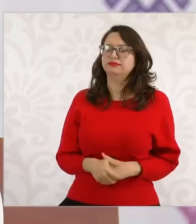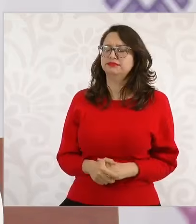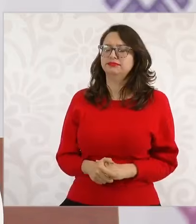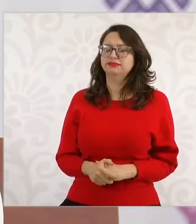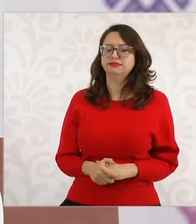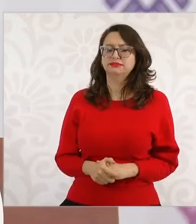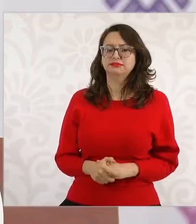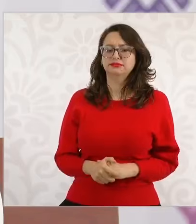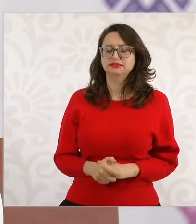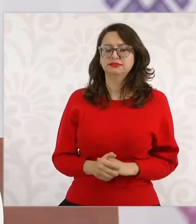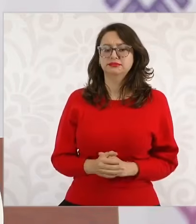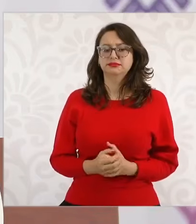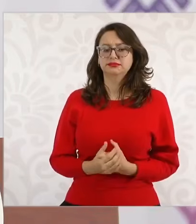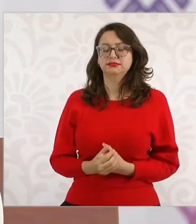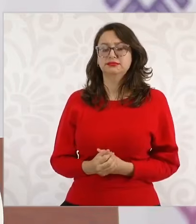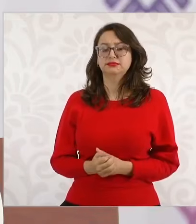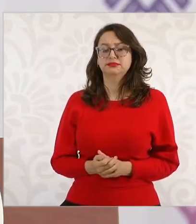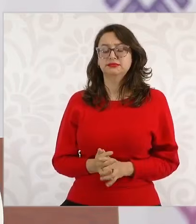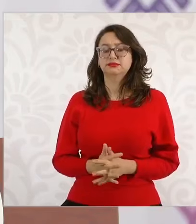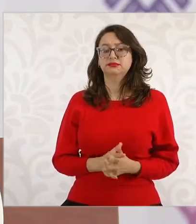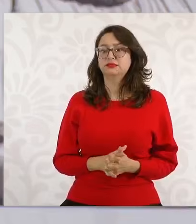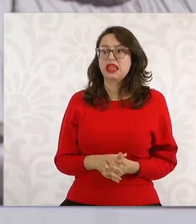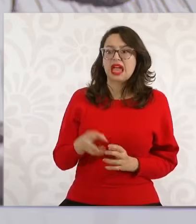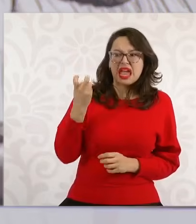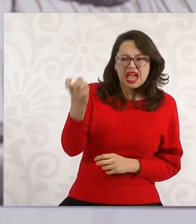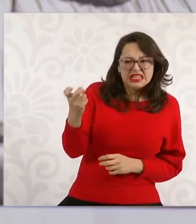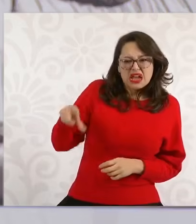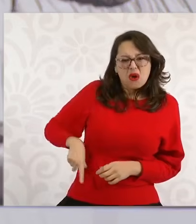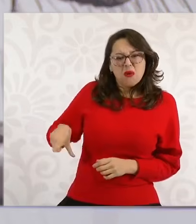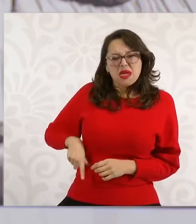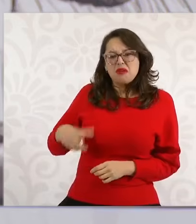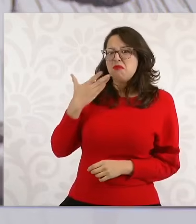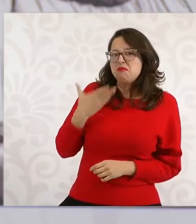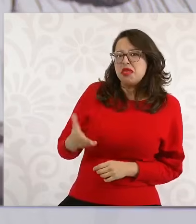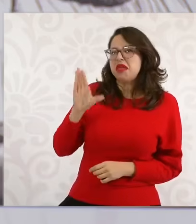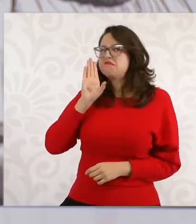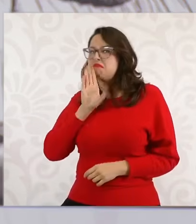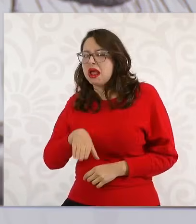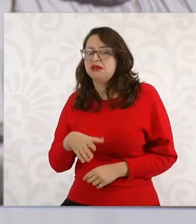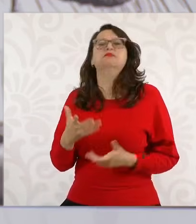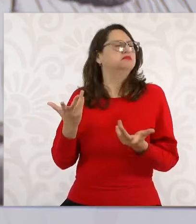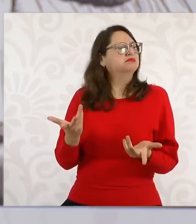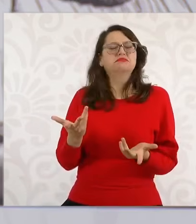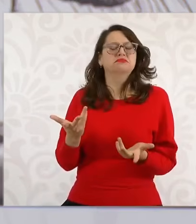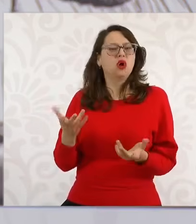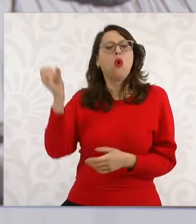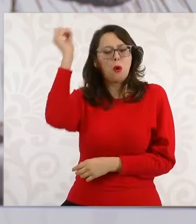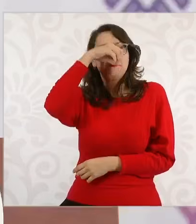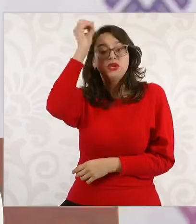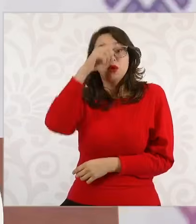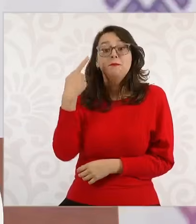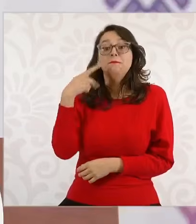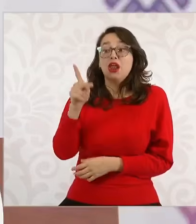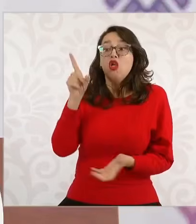distintas. Se puede apoyar o no al régimen de Cuba, pero el pueblo cubano es